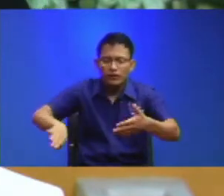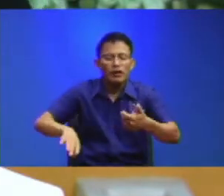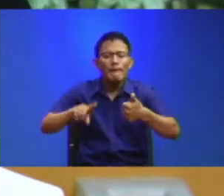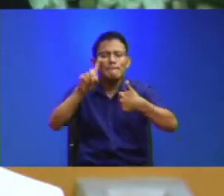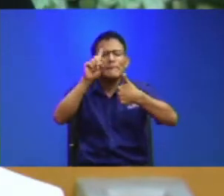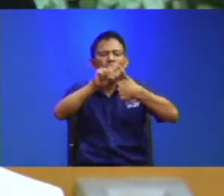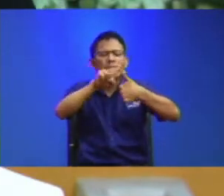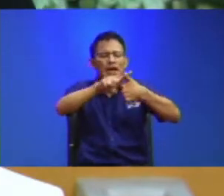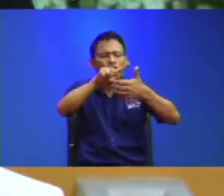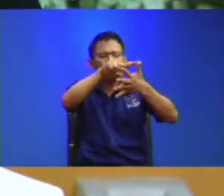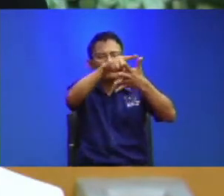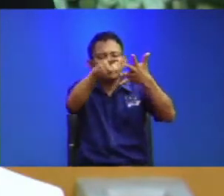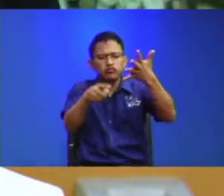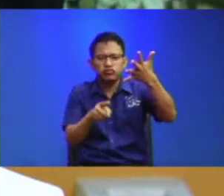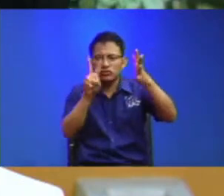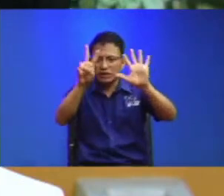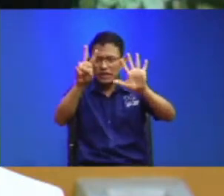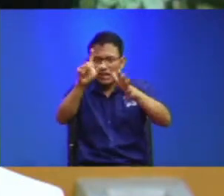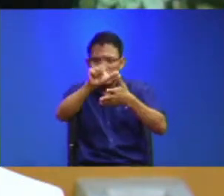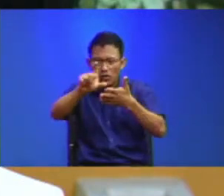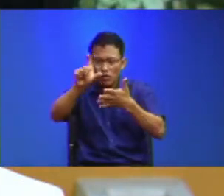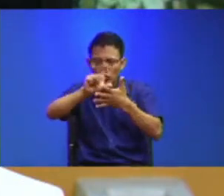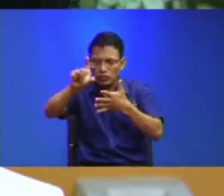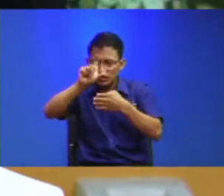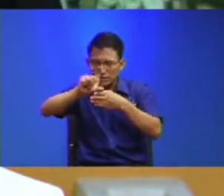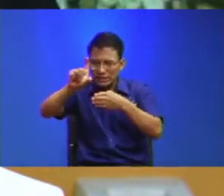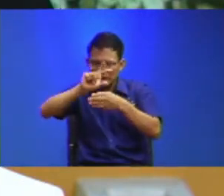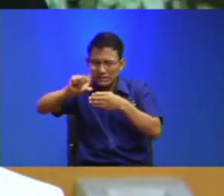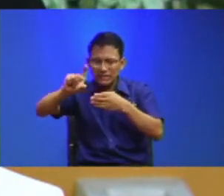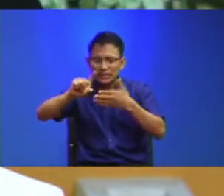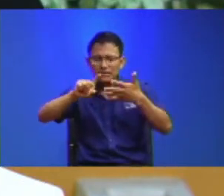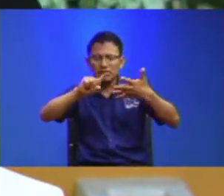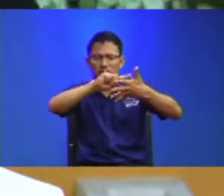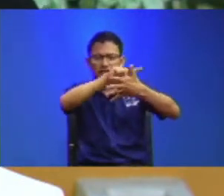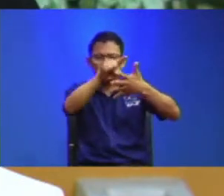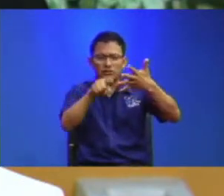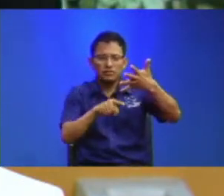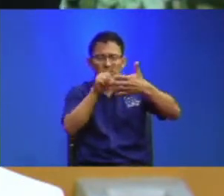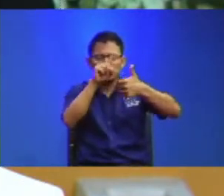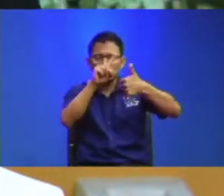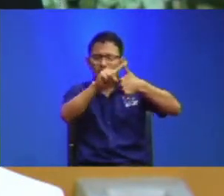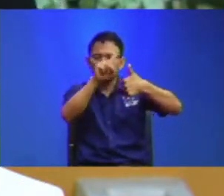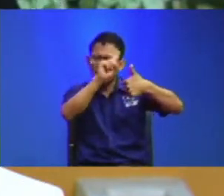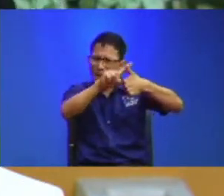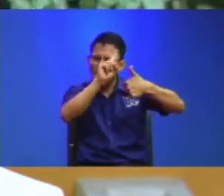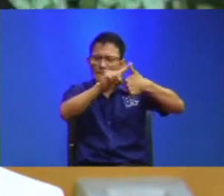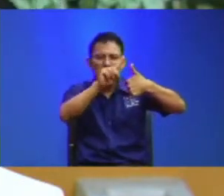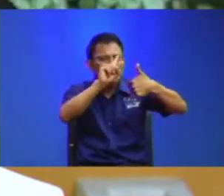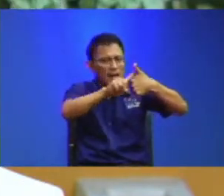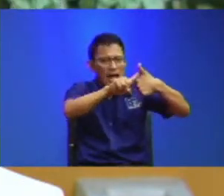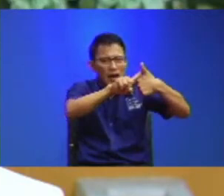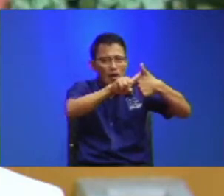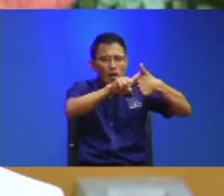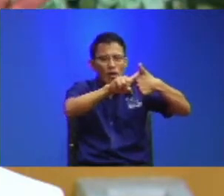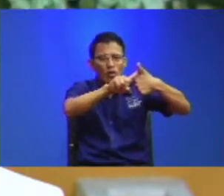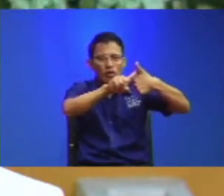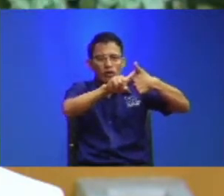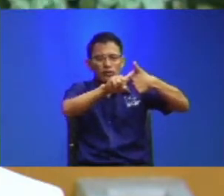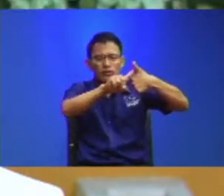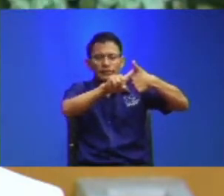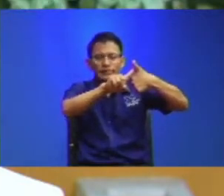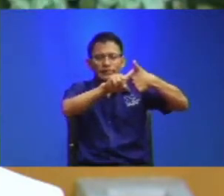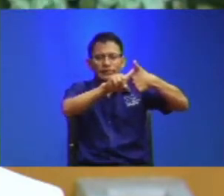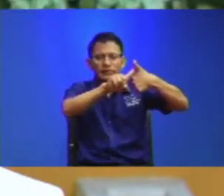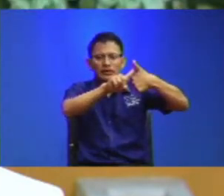están descritas en el libro de Lucas y en el libro de Isaías 43 en adelante, lo primerísimo, antes que cualquier cosa,